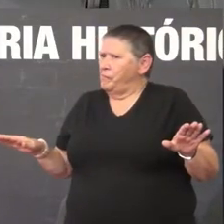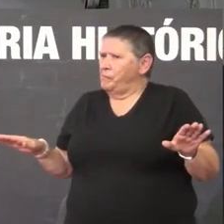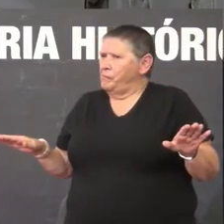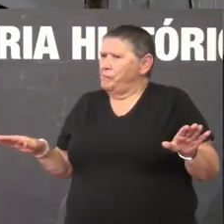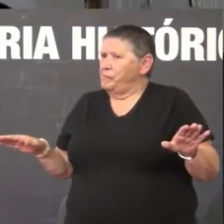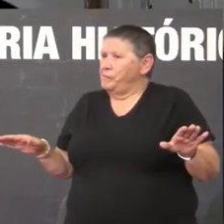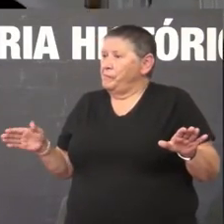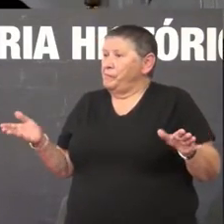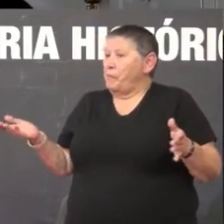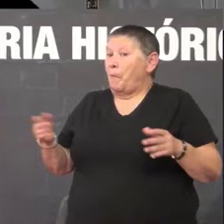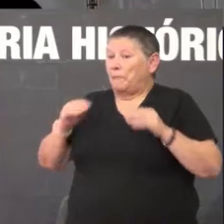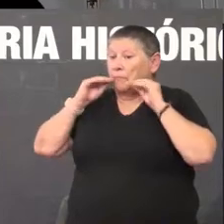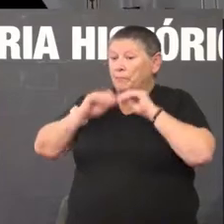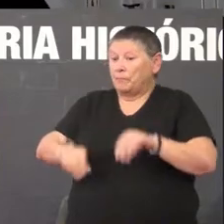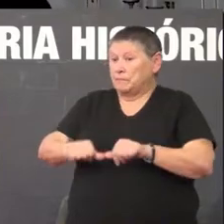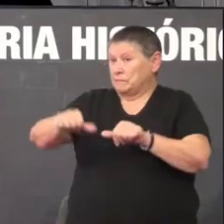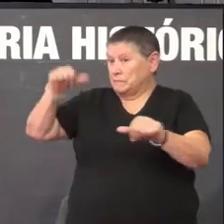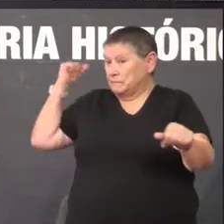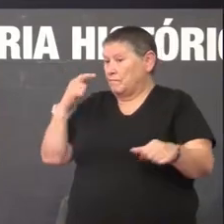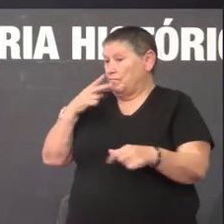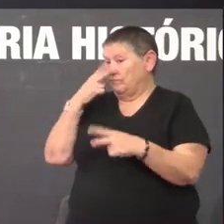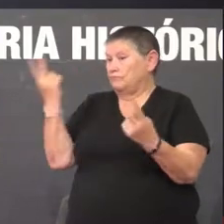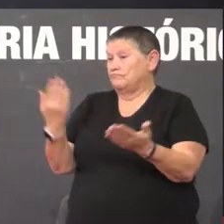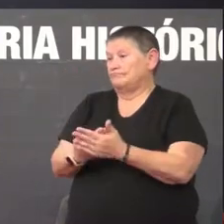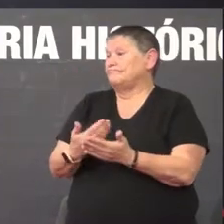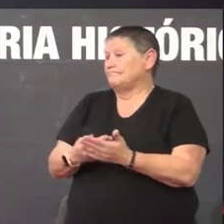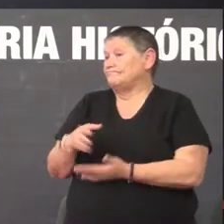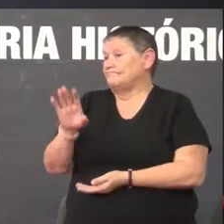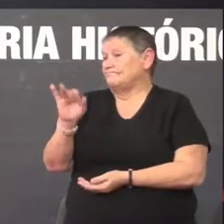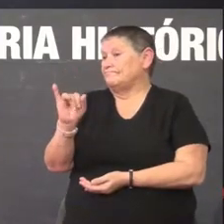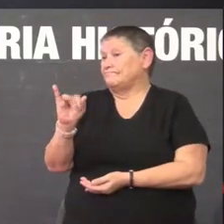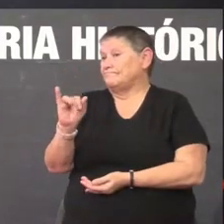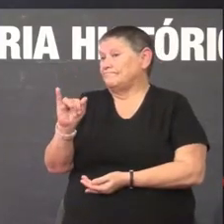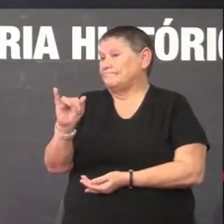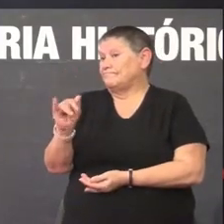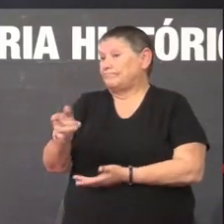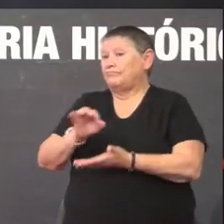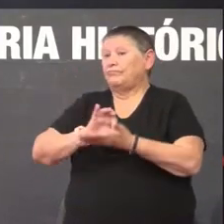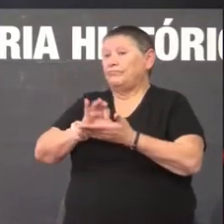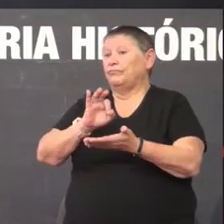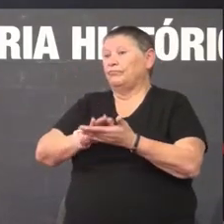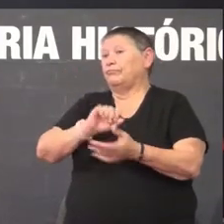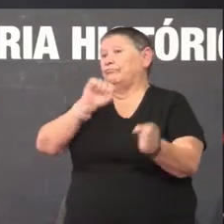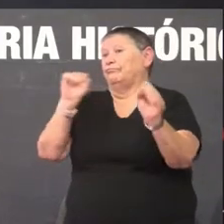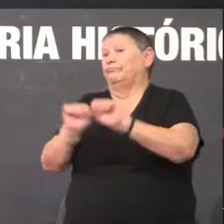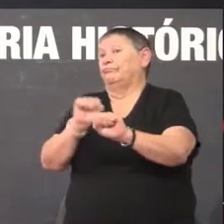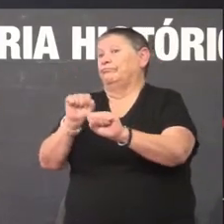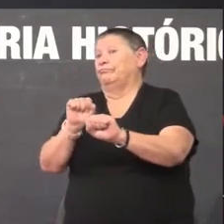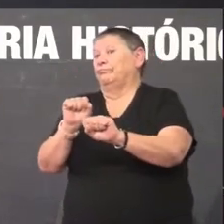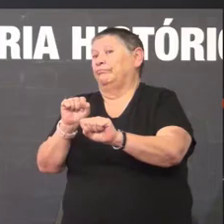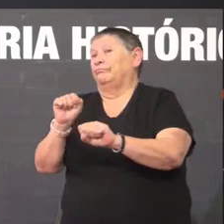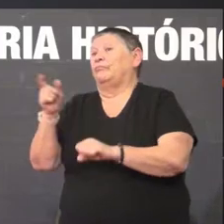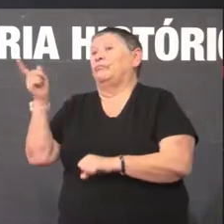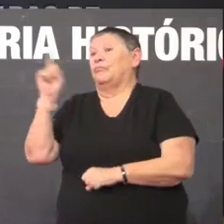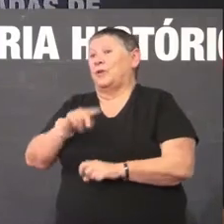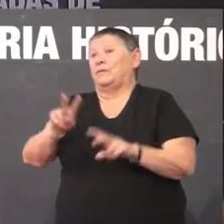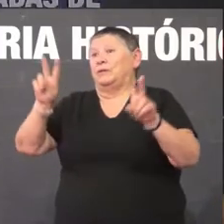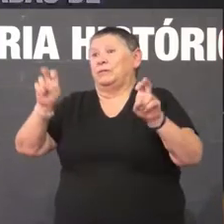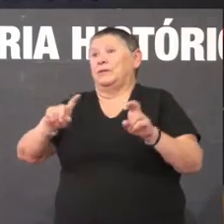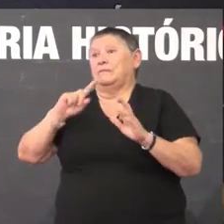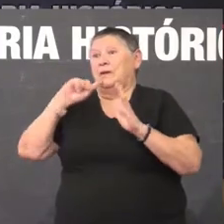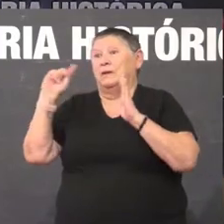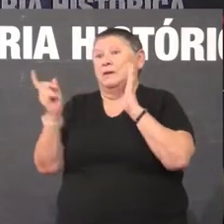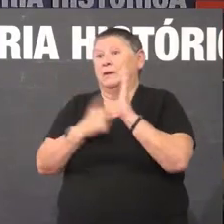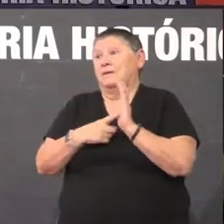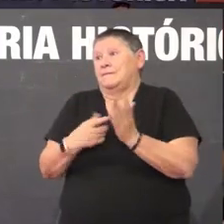La historia demuestra que sí, porque en aquella época el servicio secreto protegió esto, pero también protegió el tema del GAL, por ejemplo,